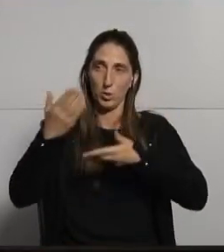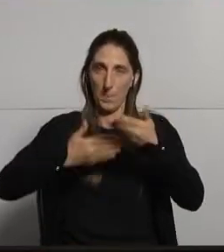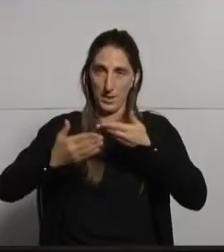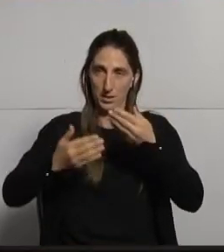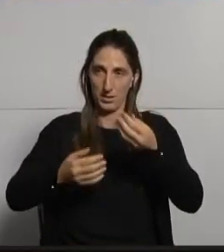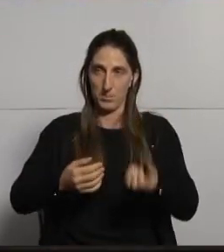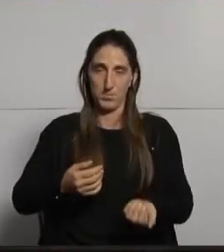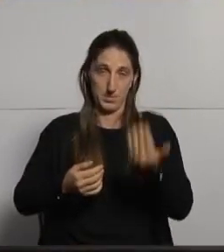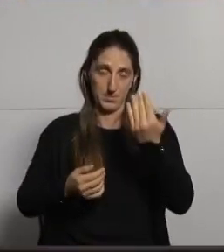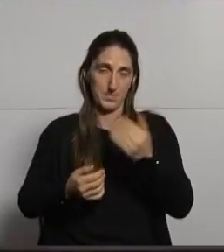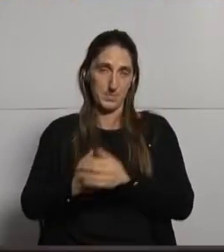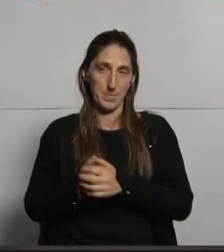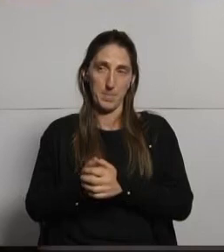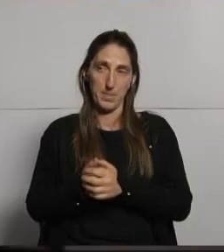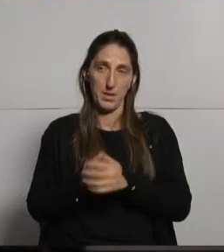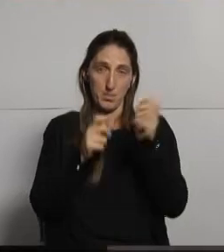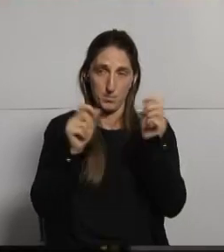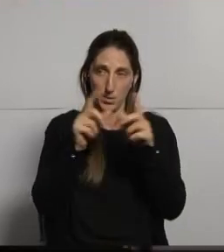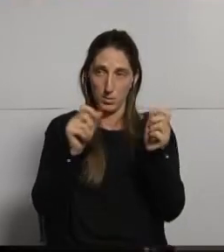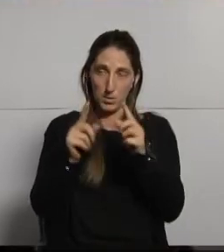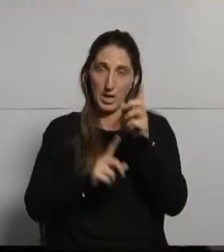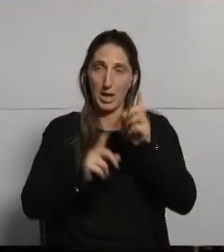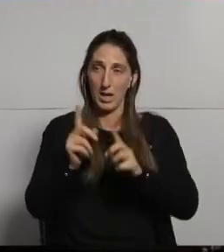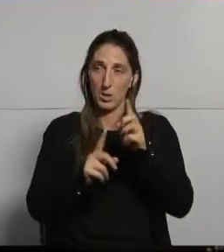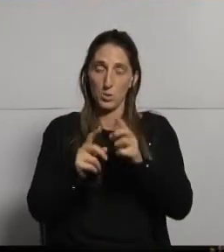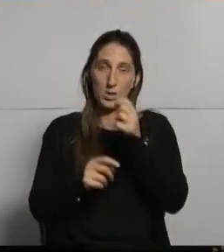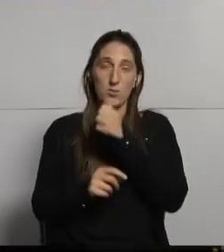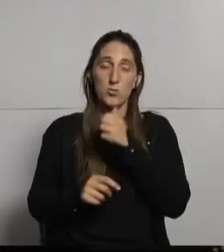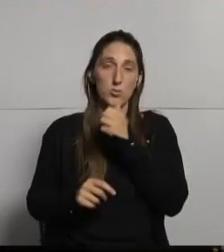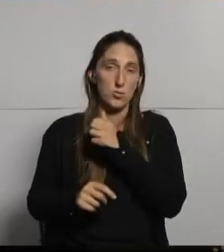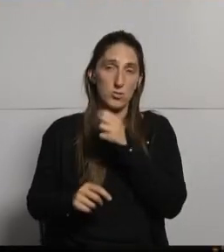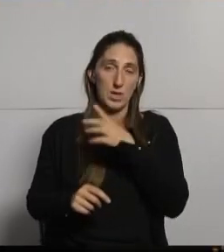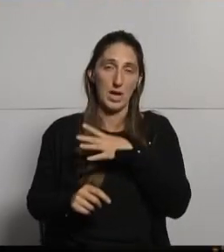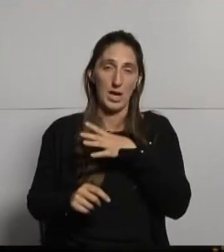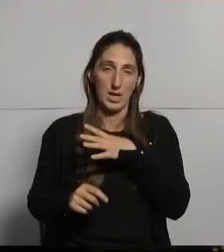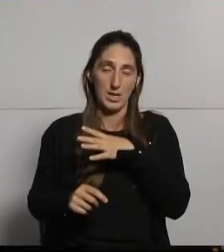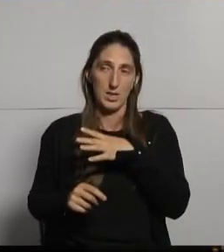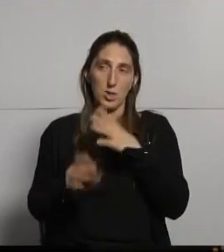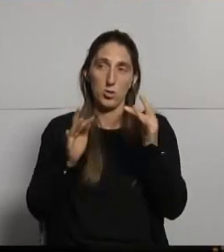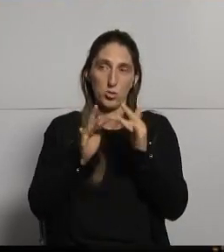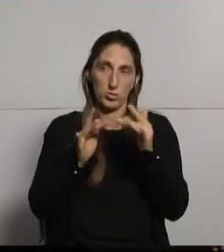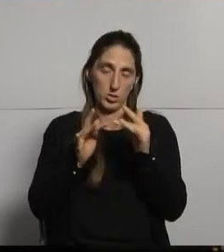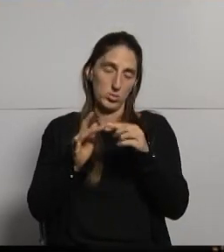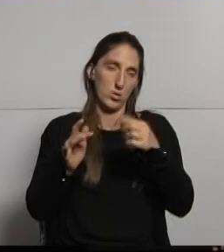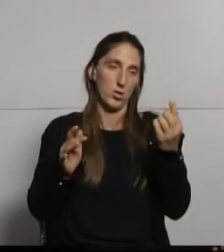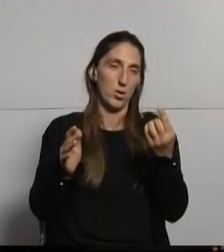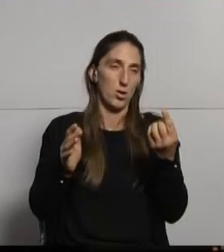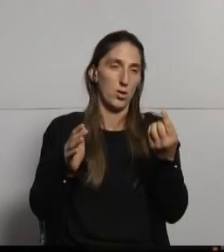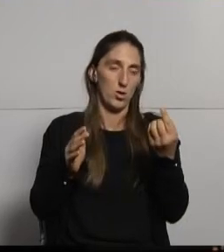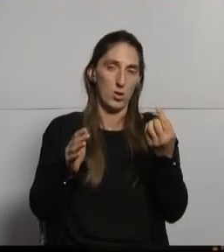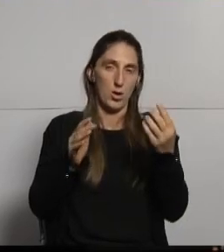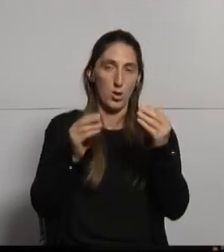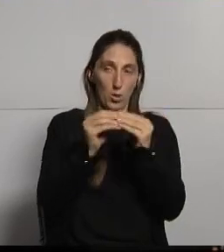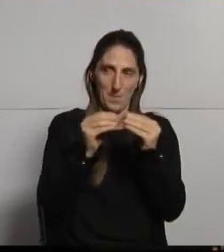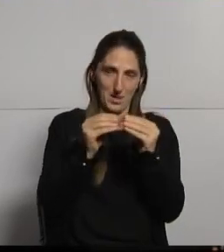presentación que armé. Algunas de las soluciones van a ver que tienen puntos en contacto con lo que pudo haber mostrado Benjamín